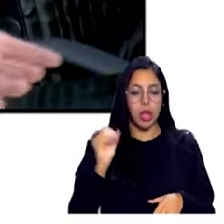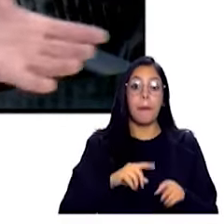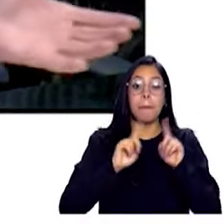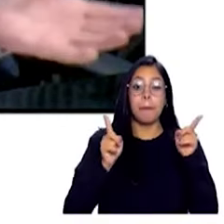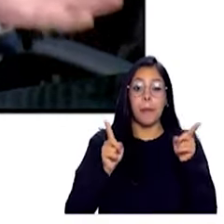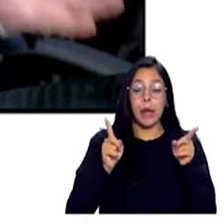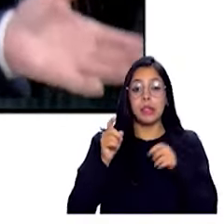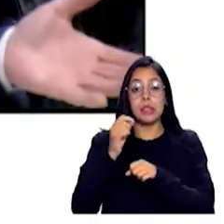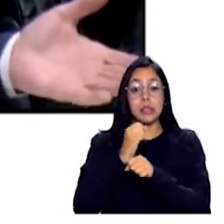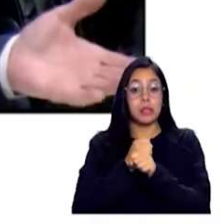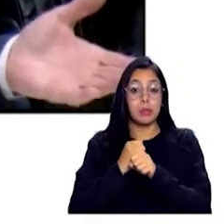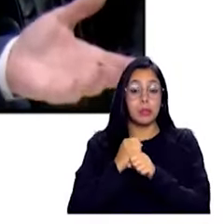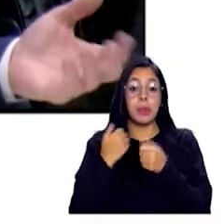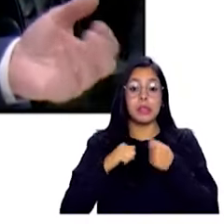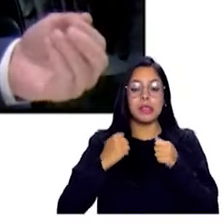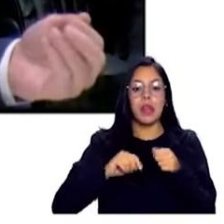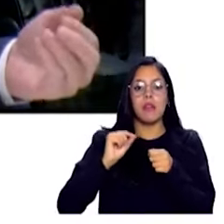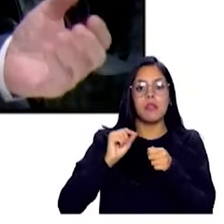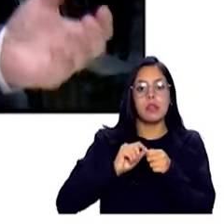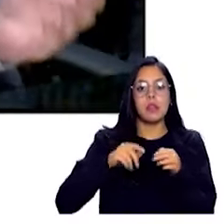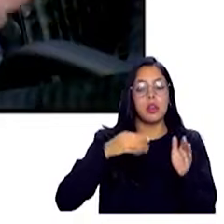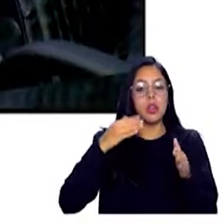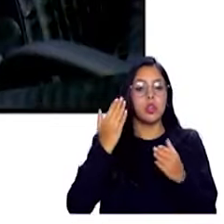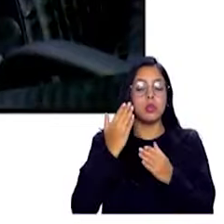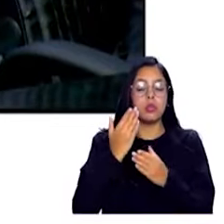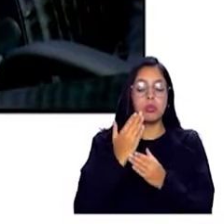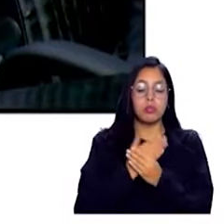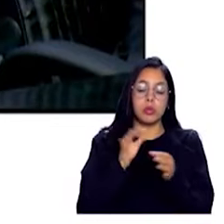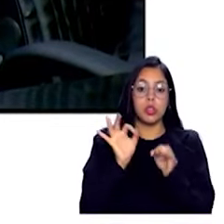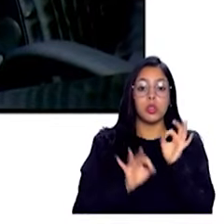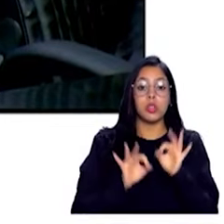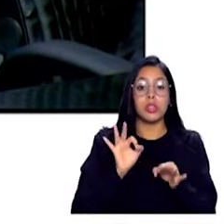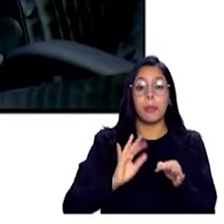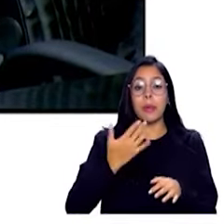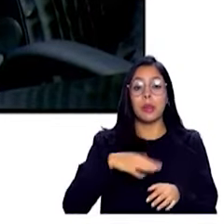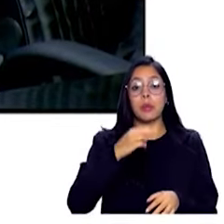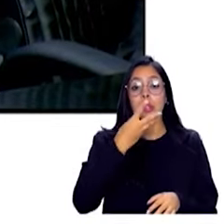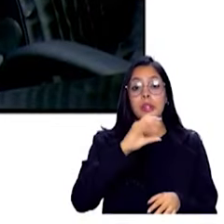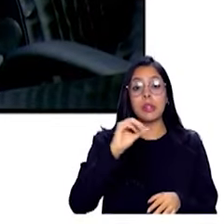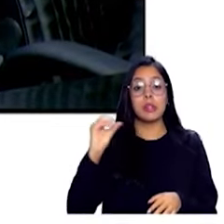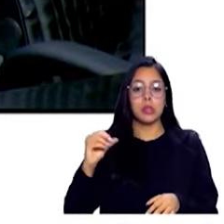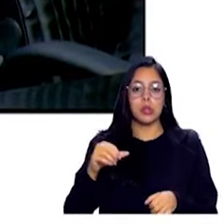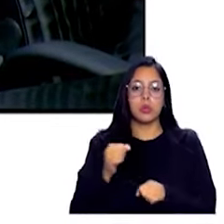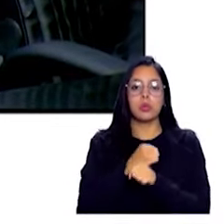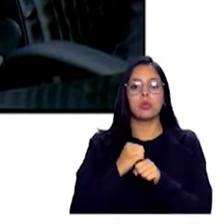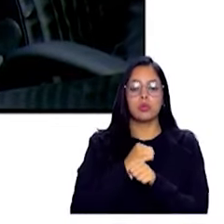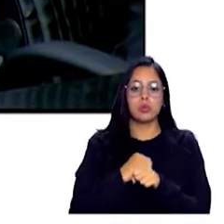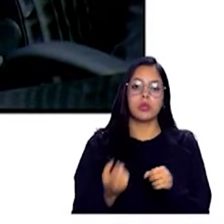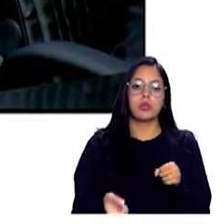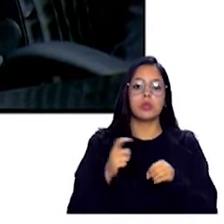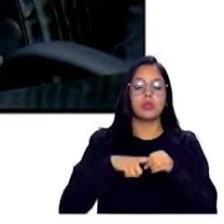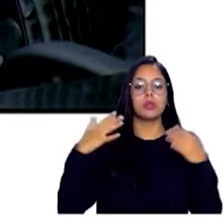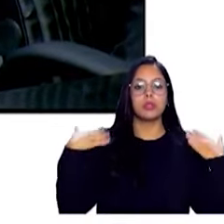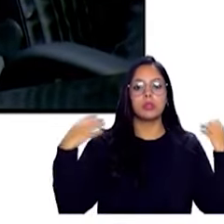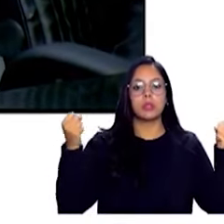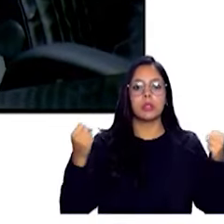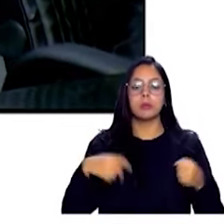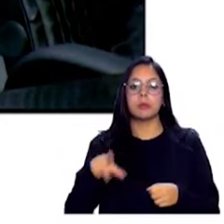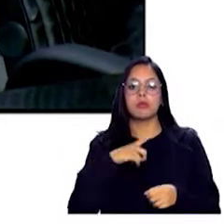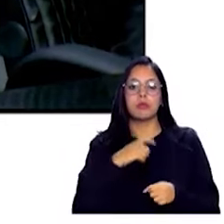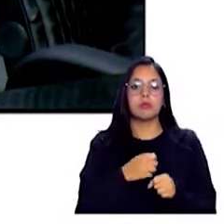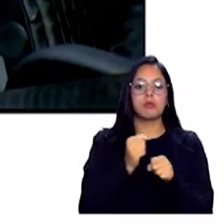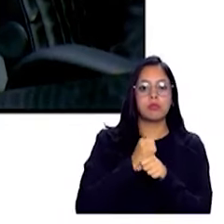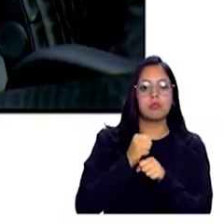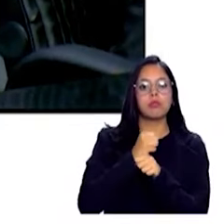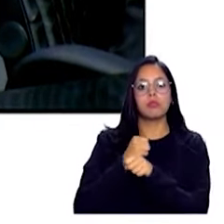deles de otros casos que también tiene que estudiar enton cada magistrado anualmente tiene que estudiar no menos